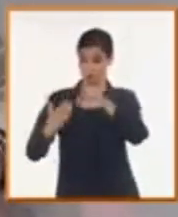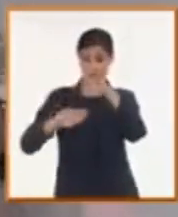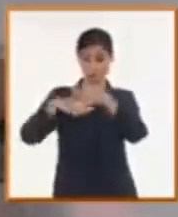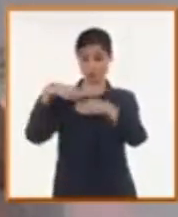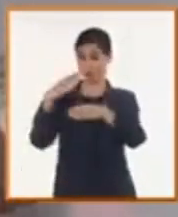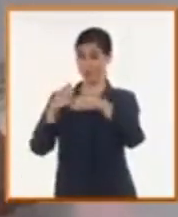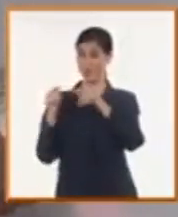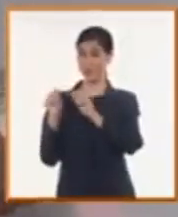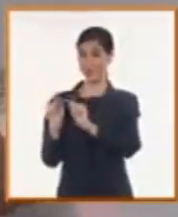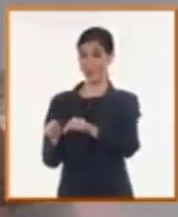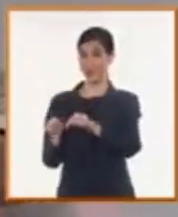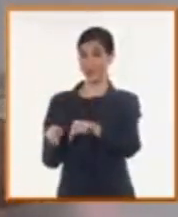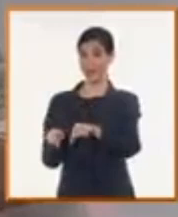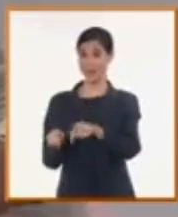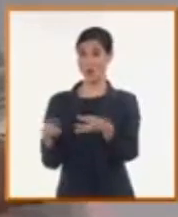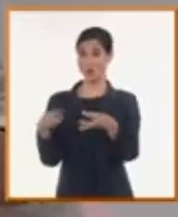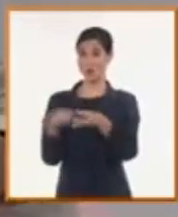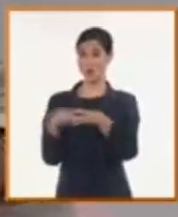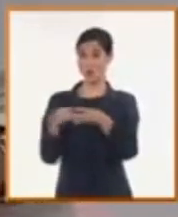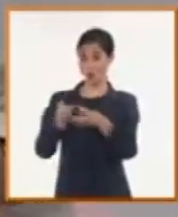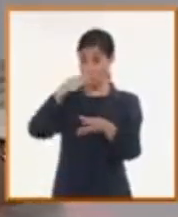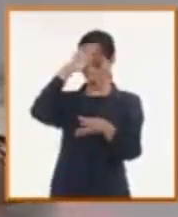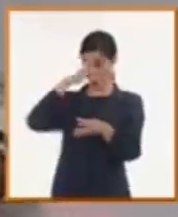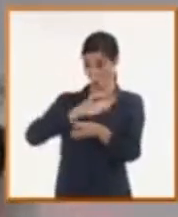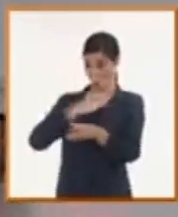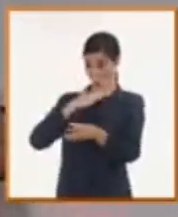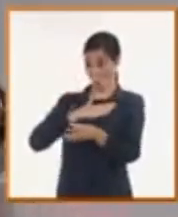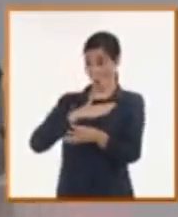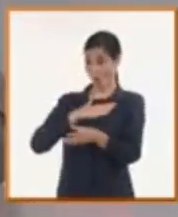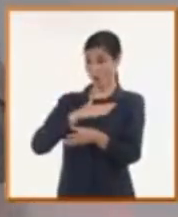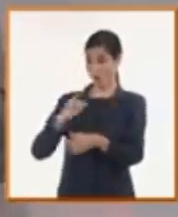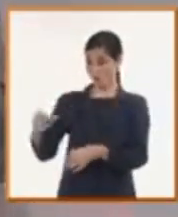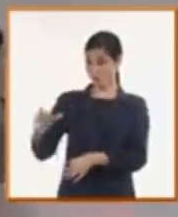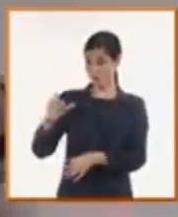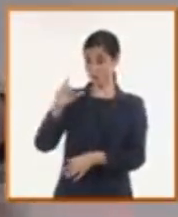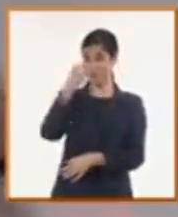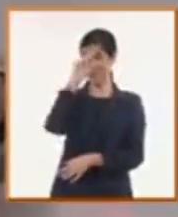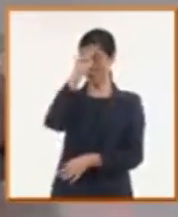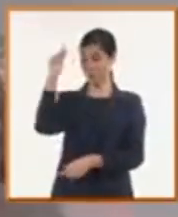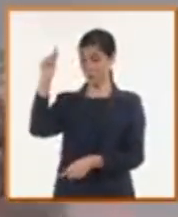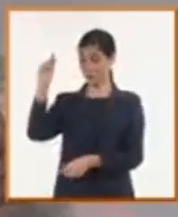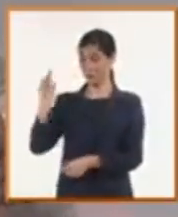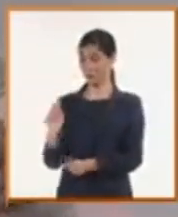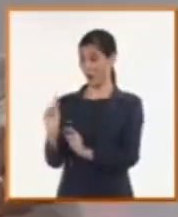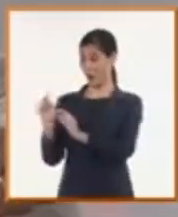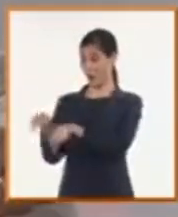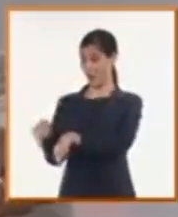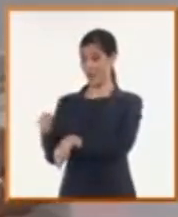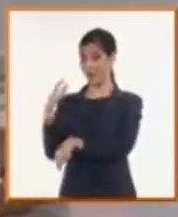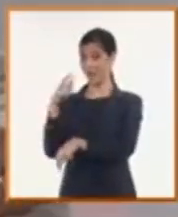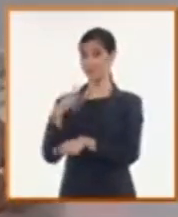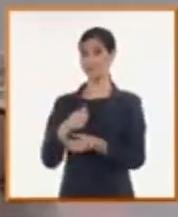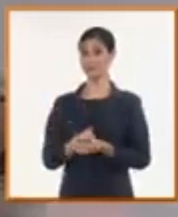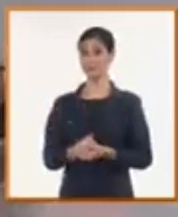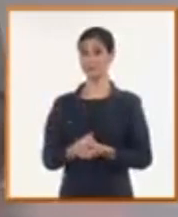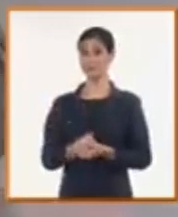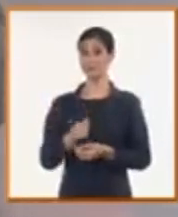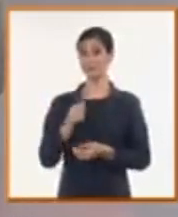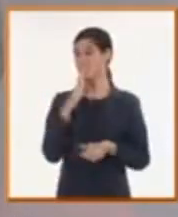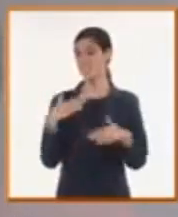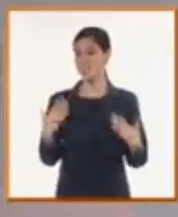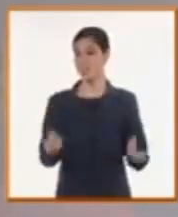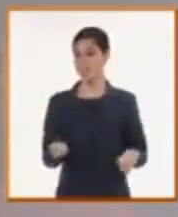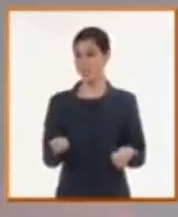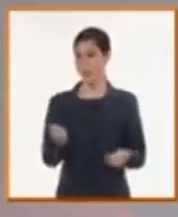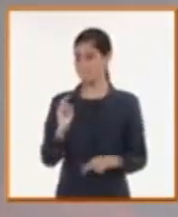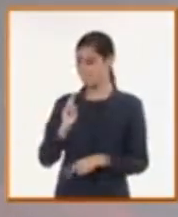del EJT, fundamentalmente cubanos, que fueron a construir esos medios con los que se construyó, los mandó Cuba. Eso fue